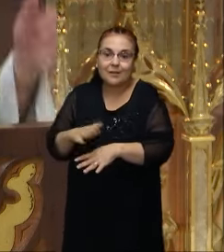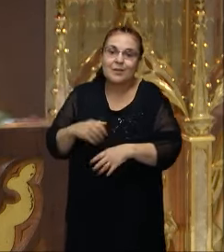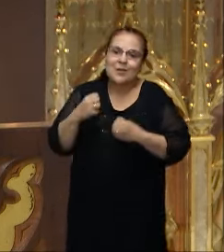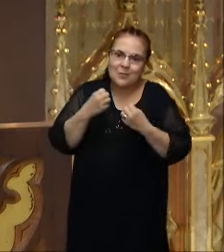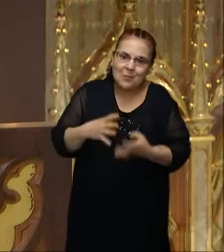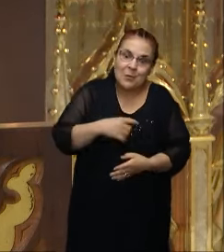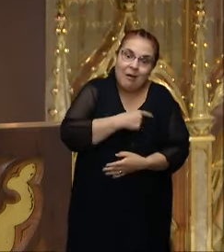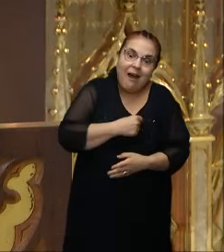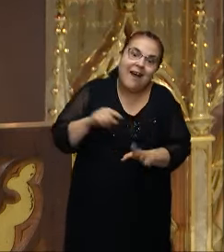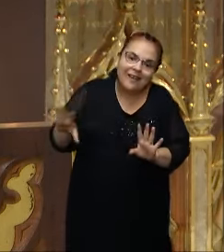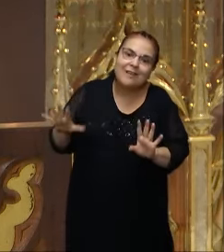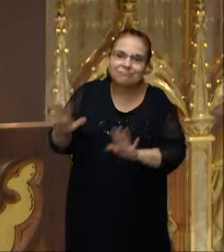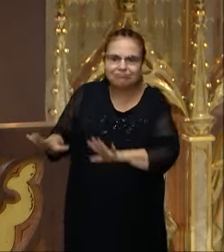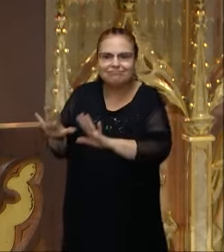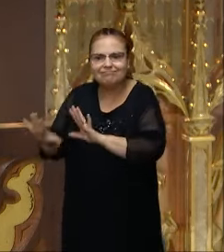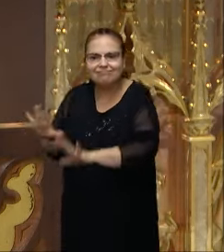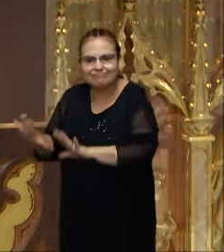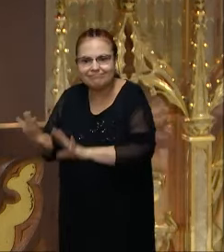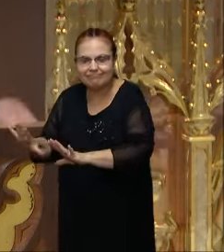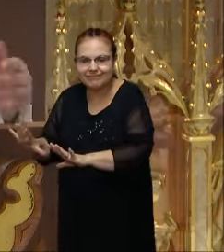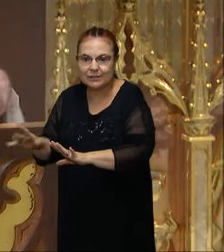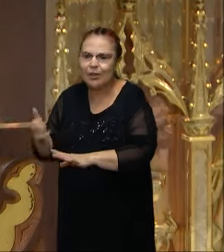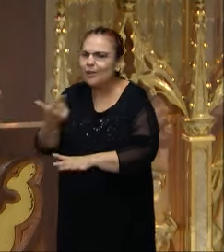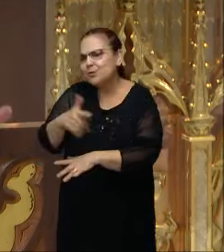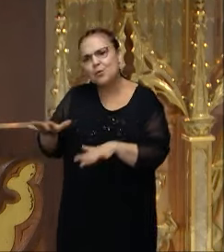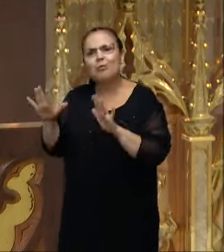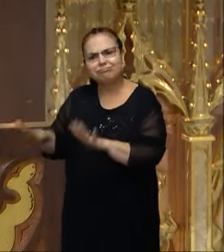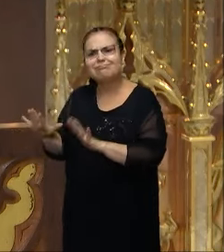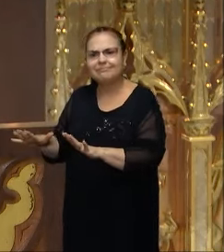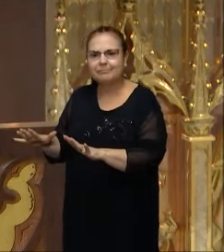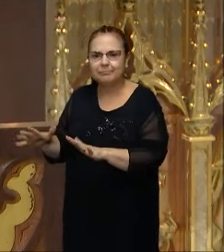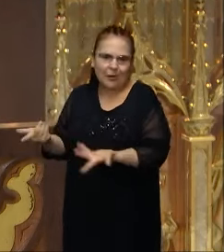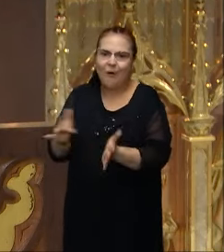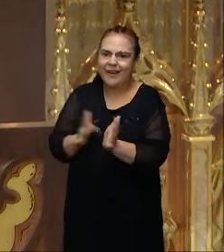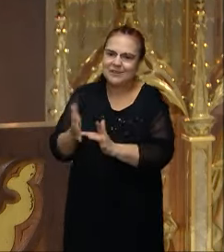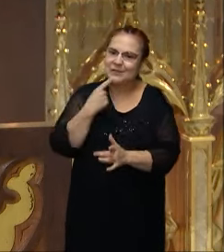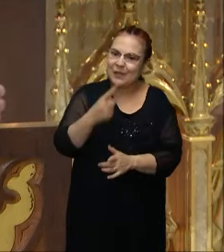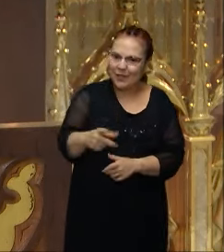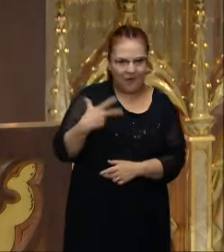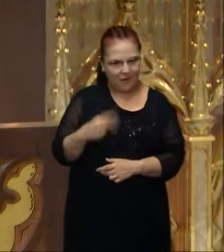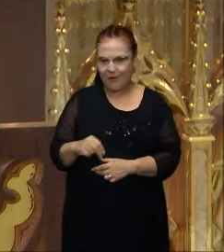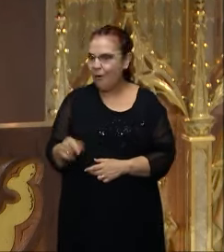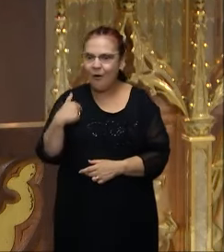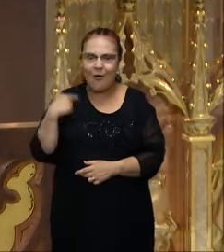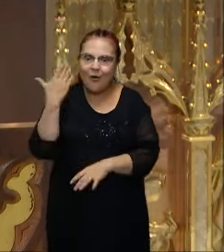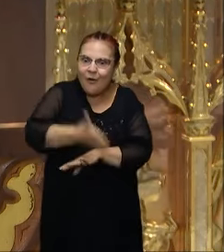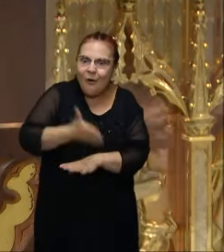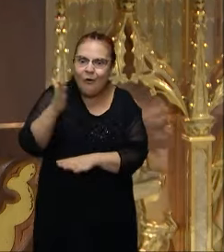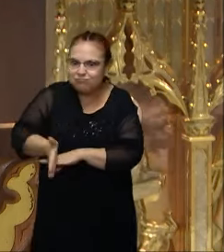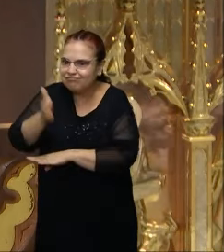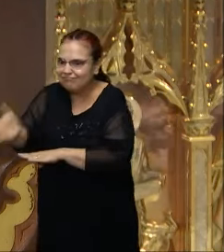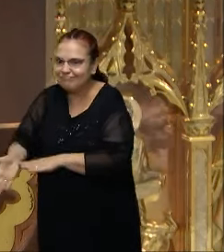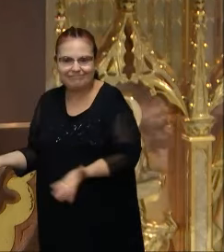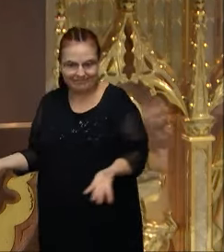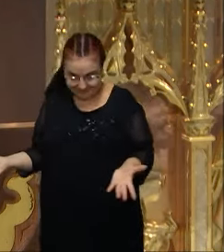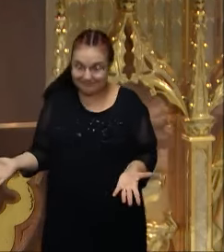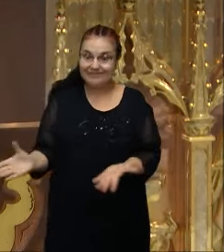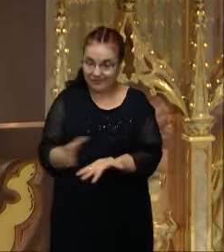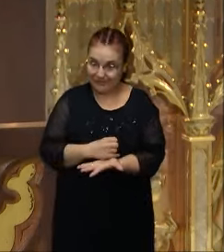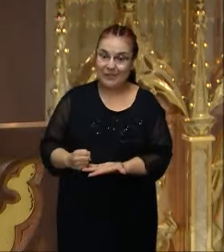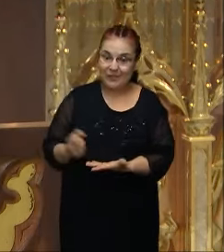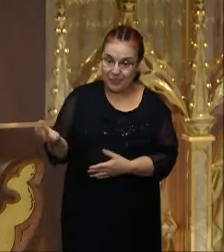donde había estado. Dice: no, yo tengo que ir a todos los lugares. Tengo que estar con todos. ¿Te das